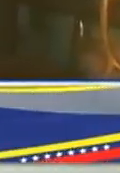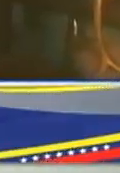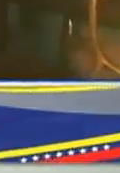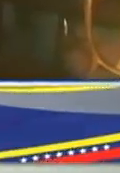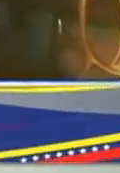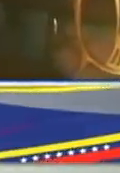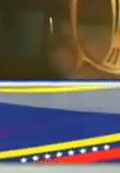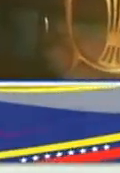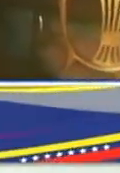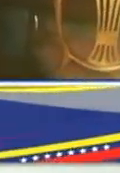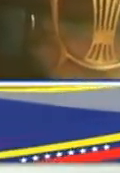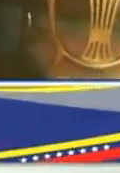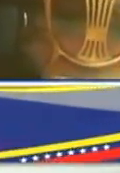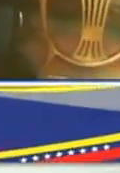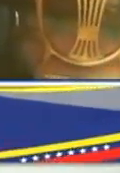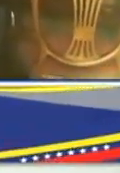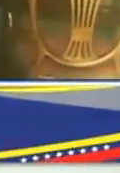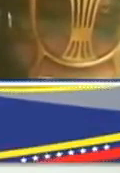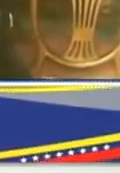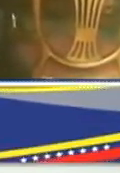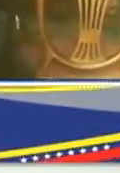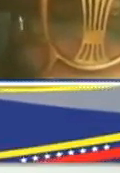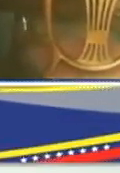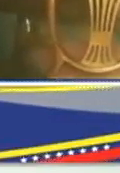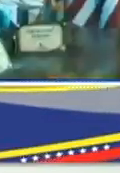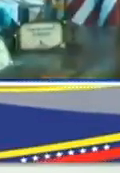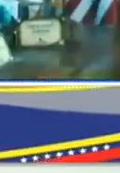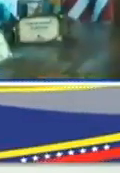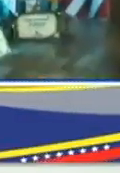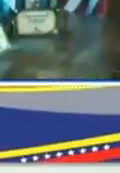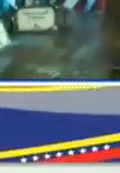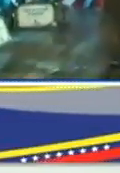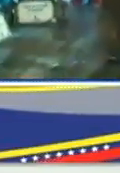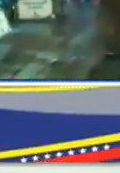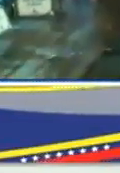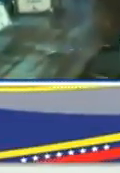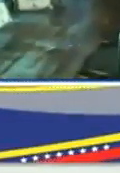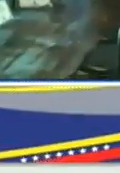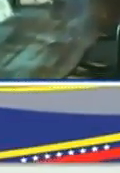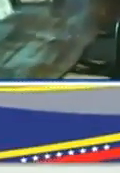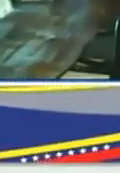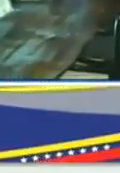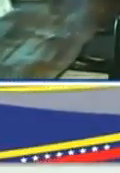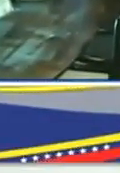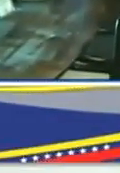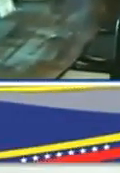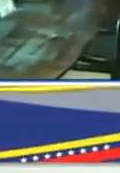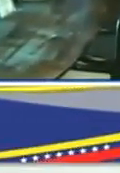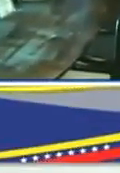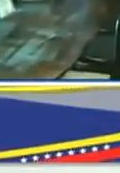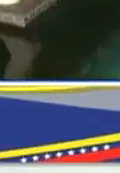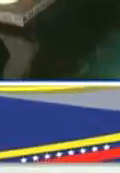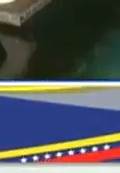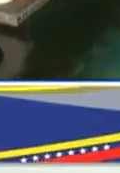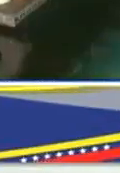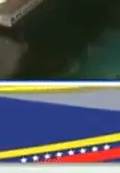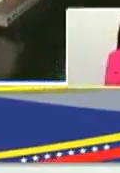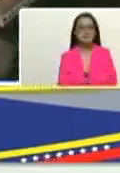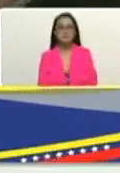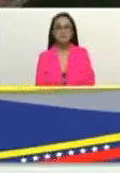para buscar la fundación del ideal republicano, de igualdad, de justicia, de